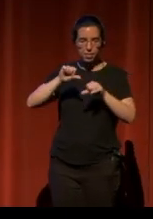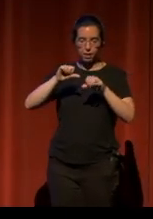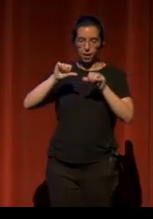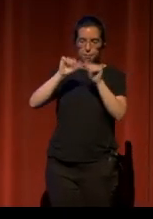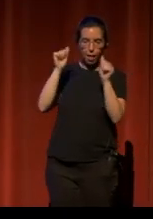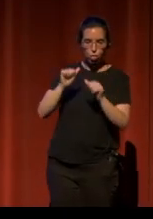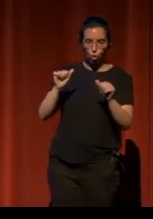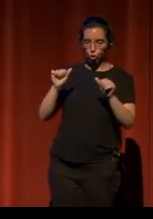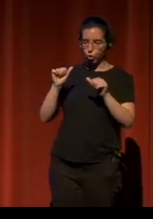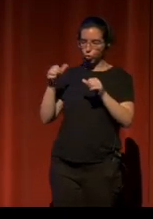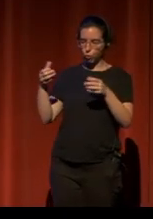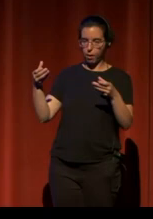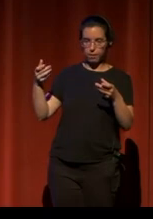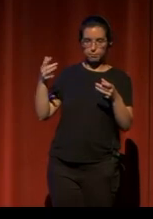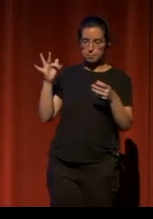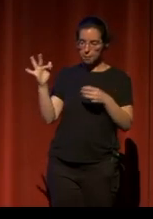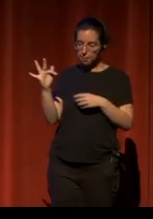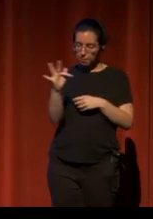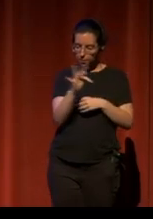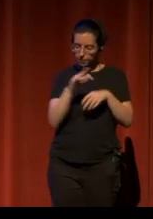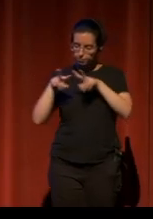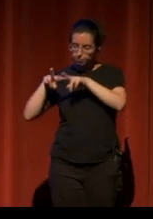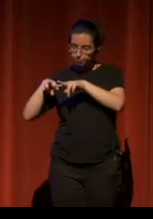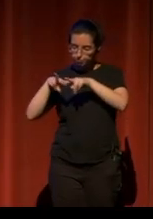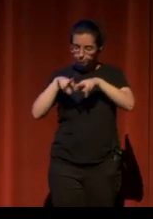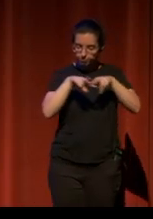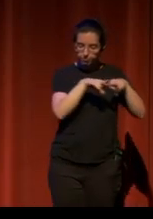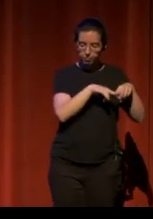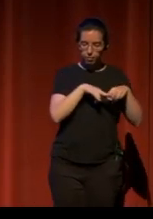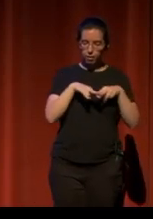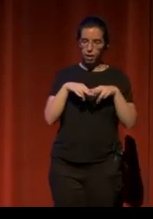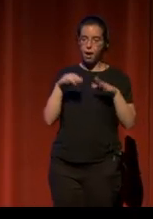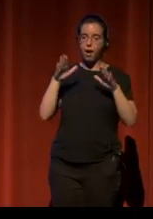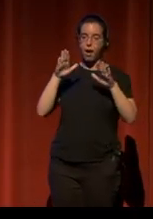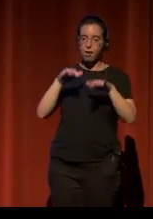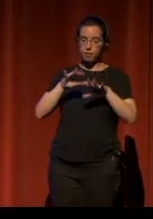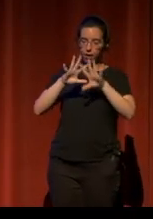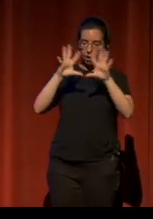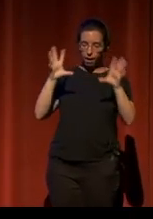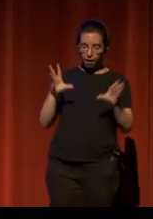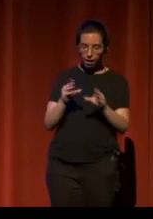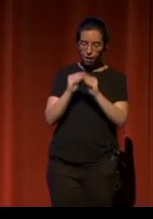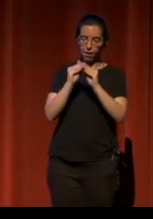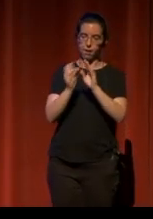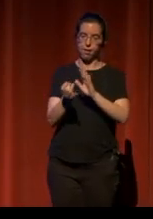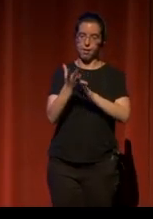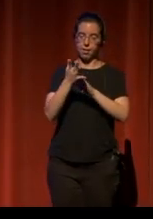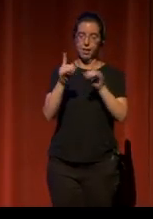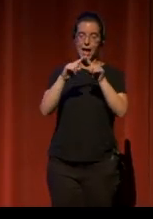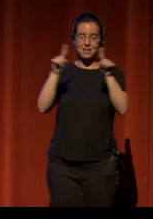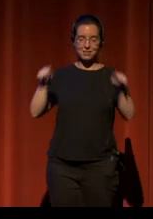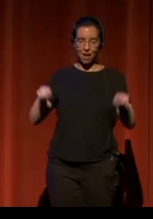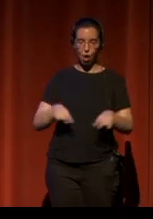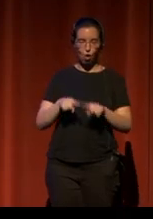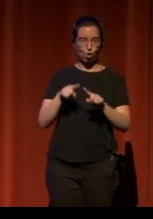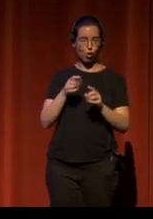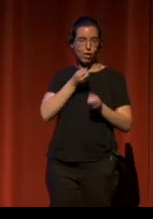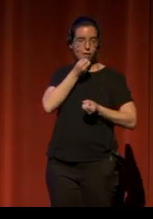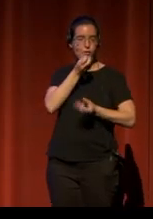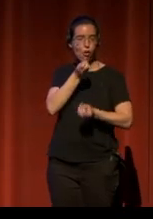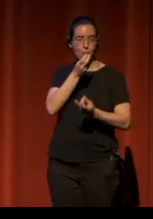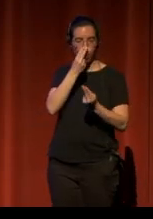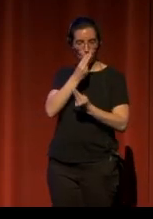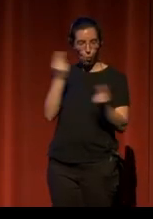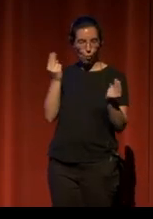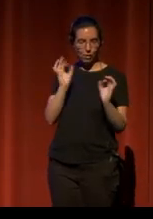pude de alguna forma eh sintetizar el exágono de la innovación Pública que es básicamente una